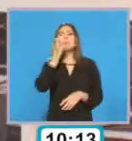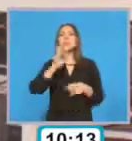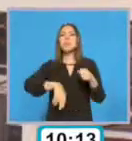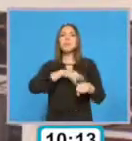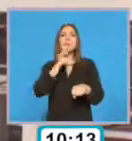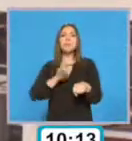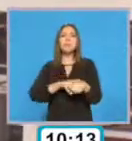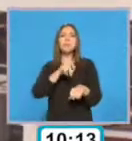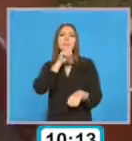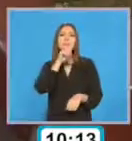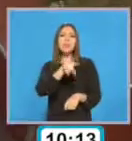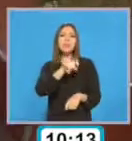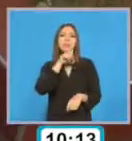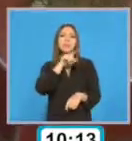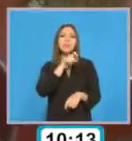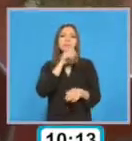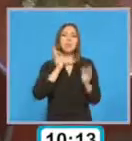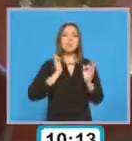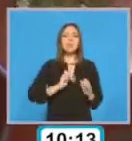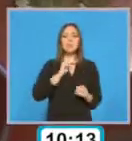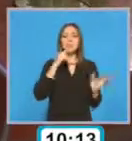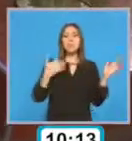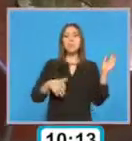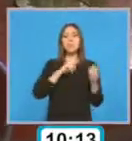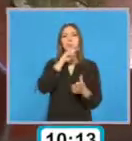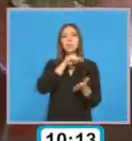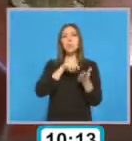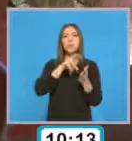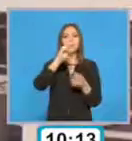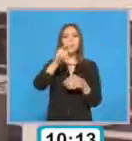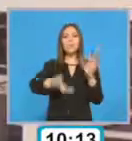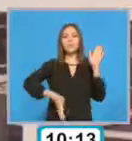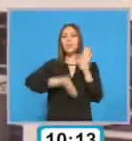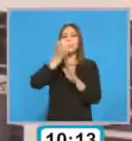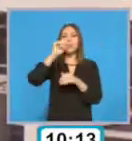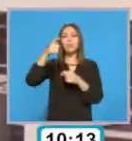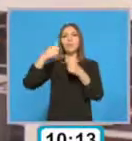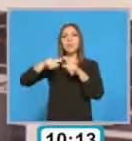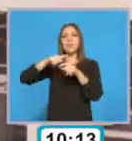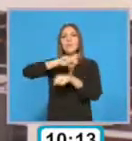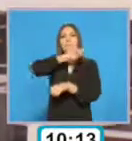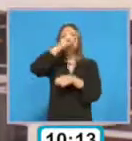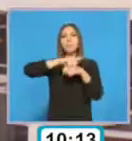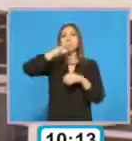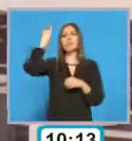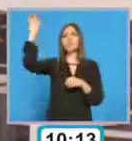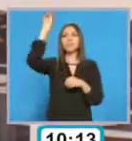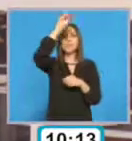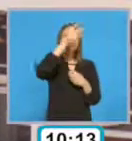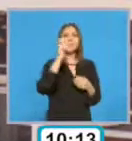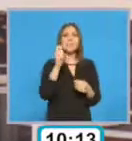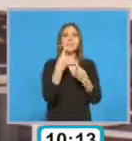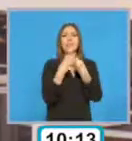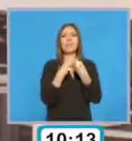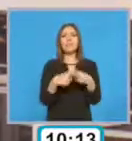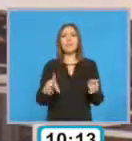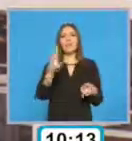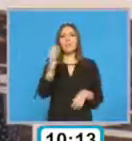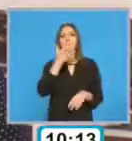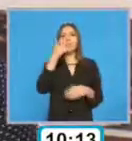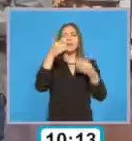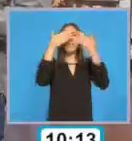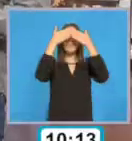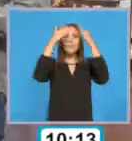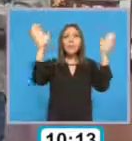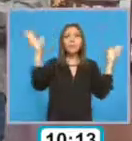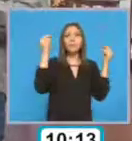a tocar a países bien lejanos en formas pues, totalmente diferentes a lo establecido o a lo normal, te abre posibilidades de conocer cosas